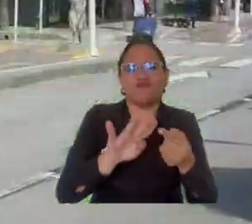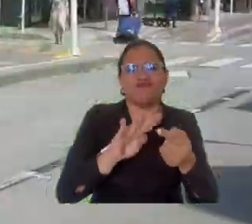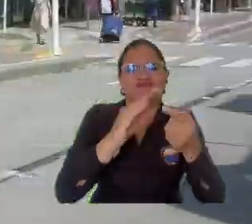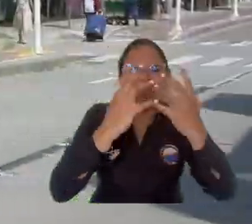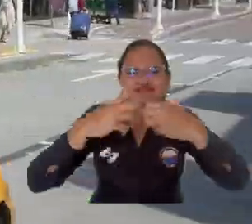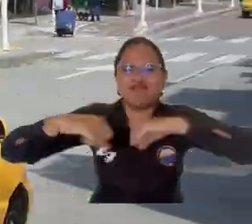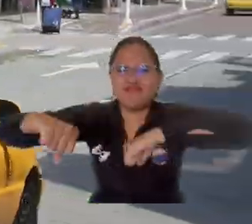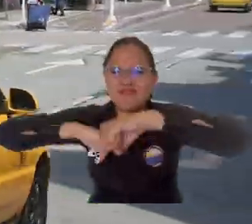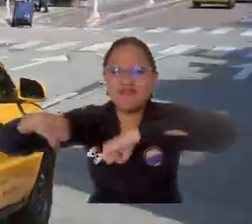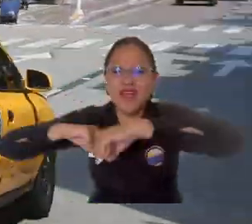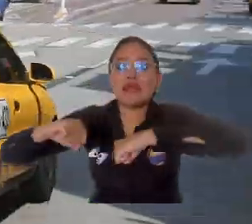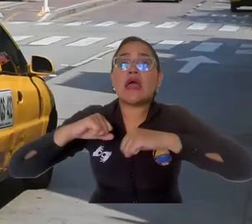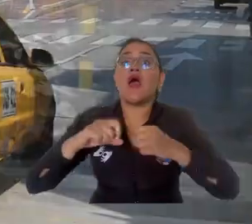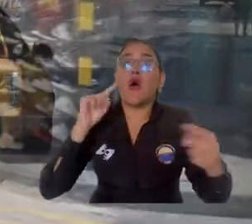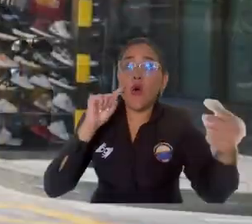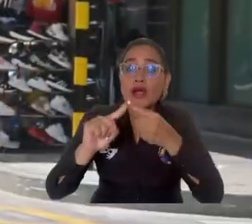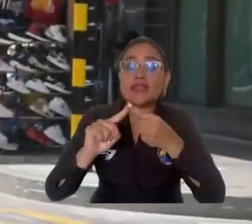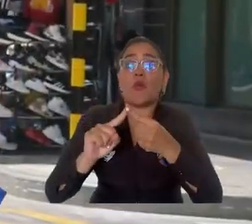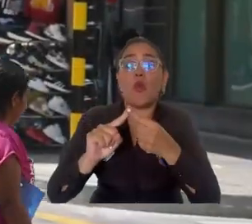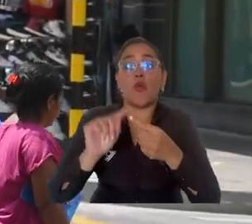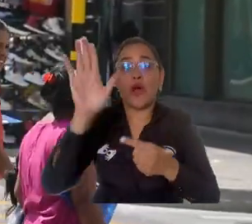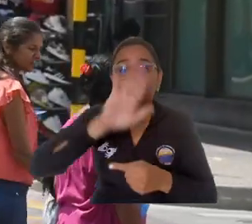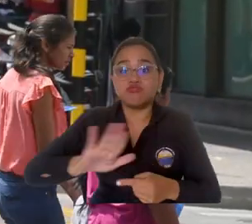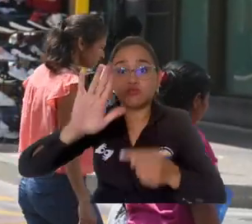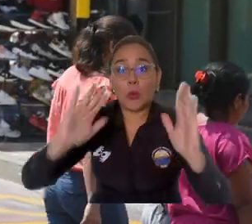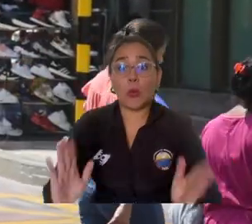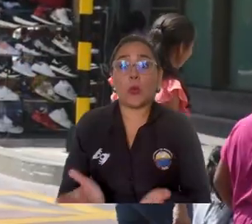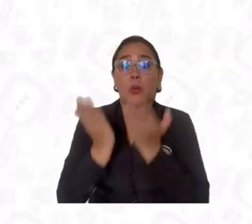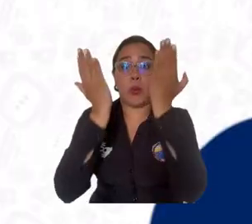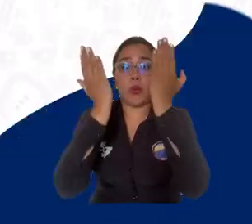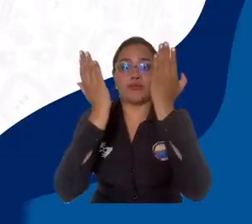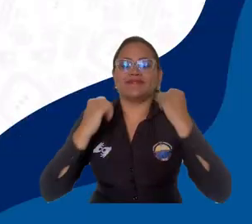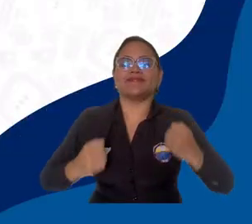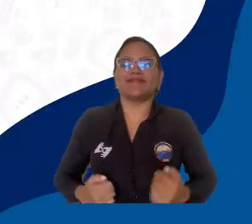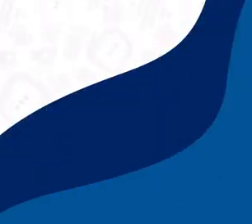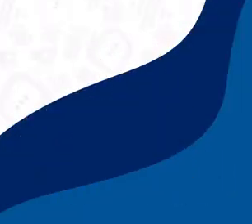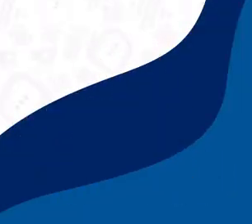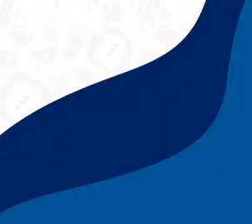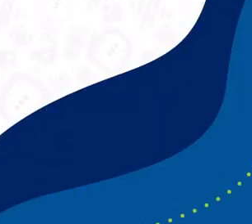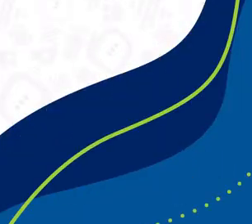articulado con los gremios locales en pro de fortalecer este sector en la región.